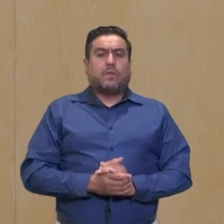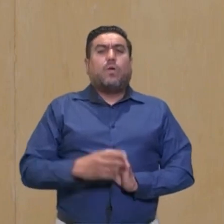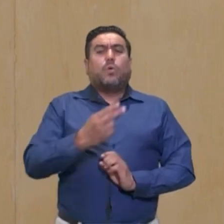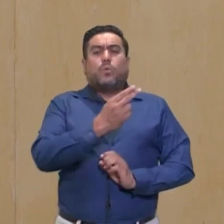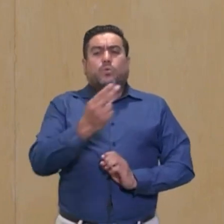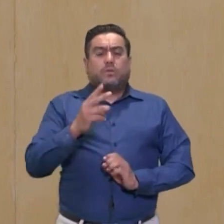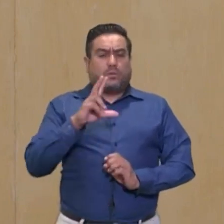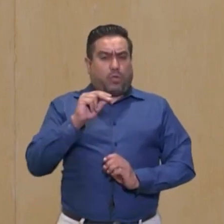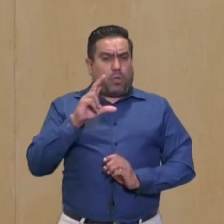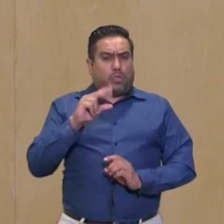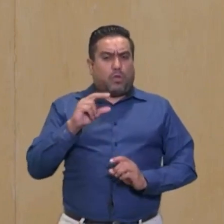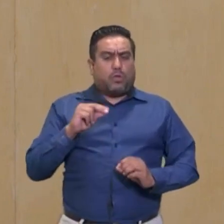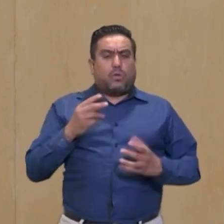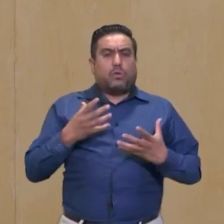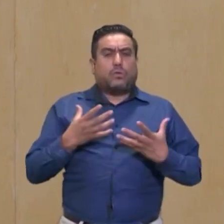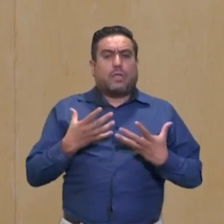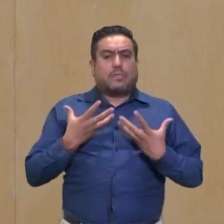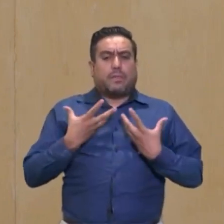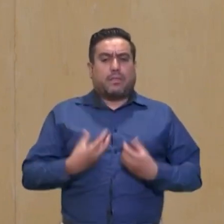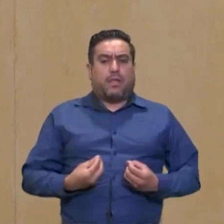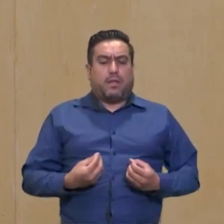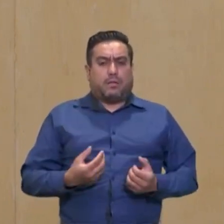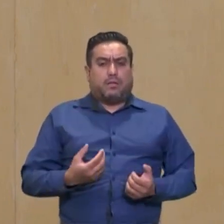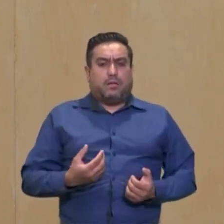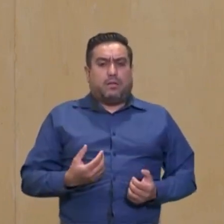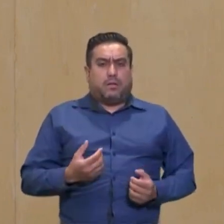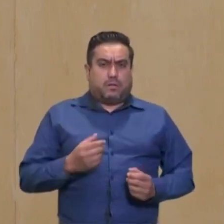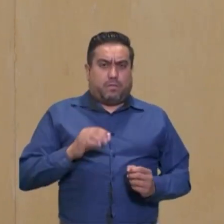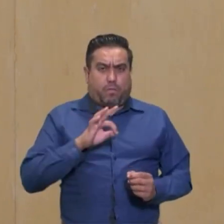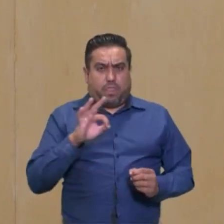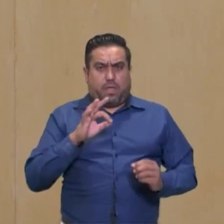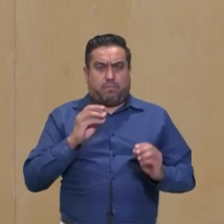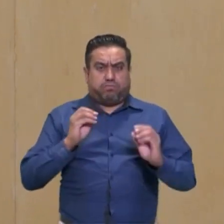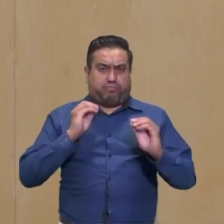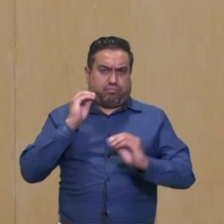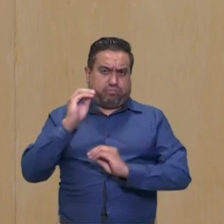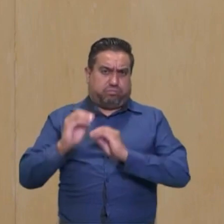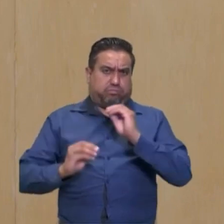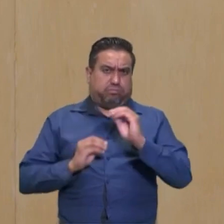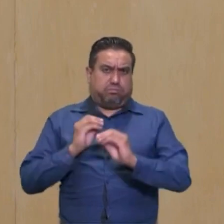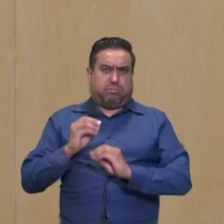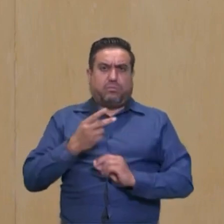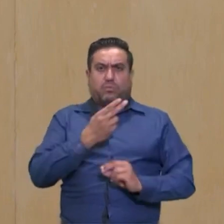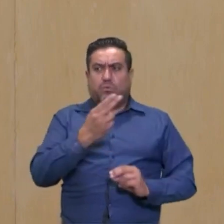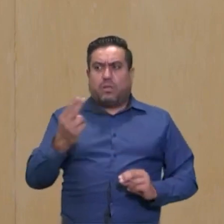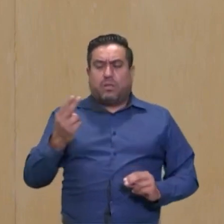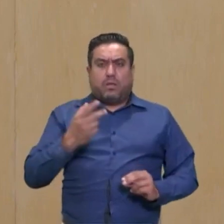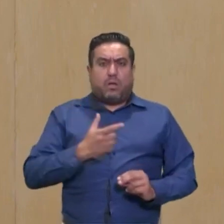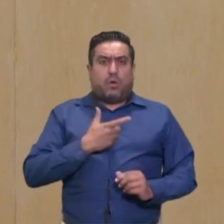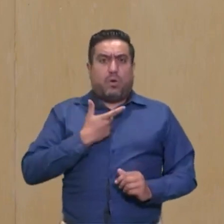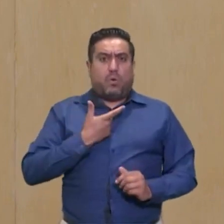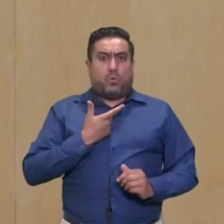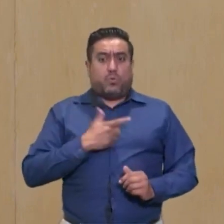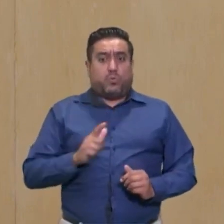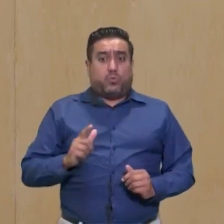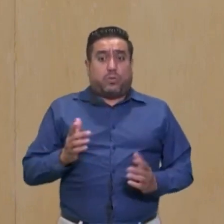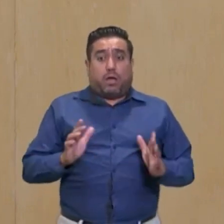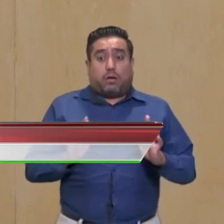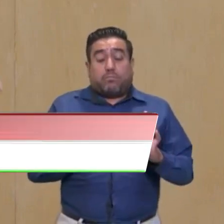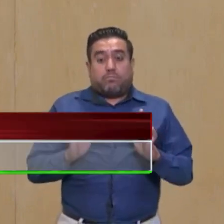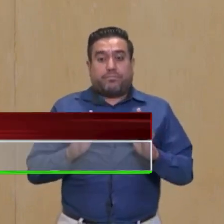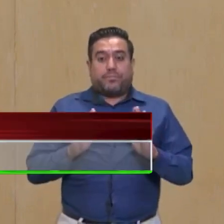por qué descalificarla que se debata así si no gustan los argumentos